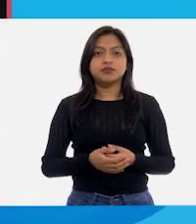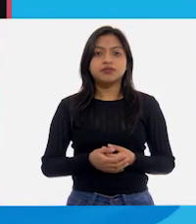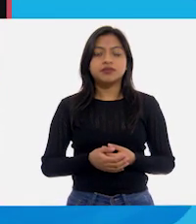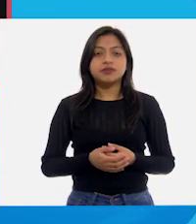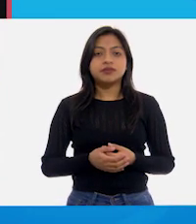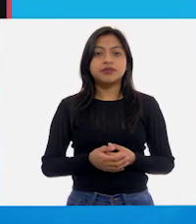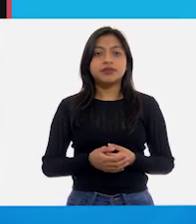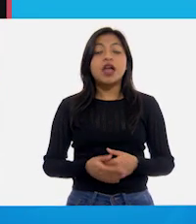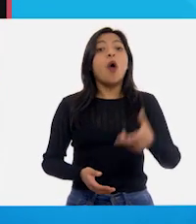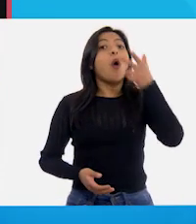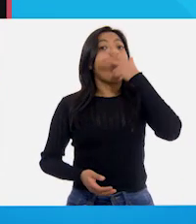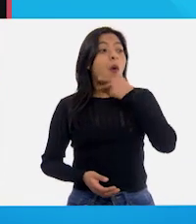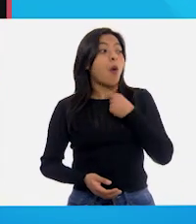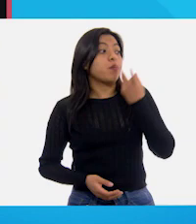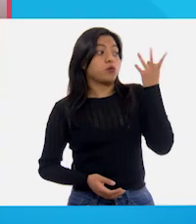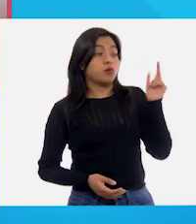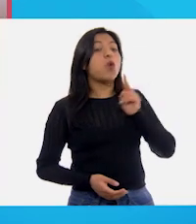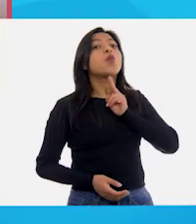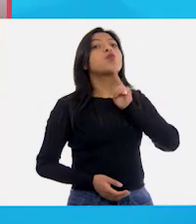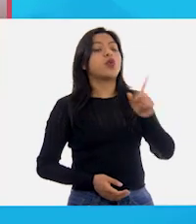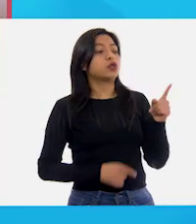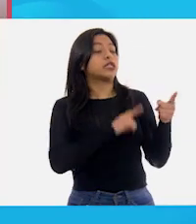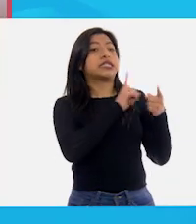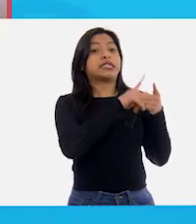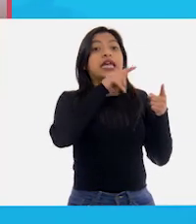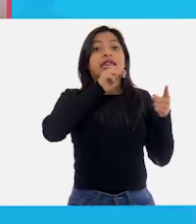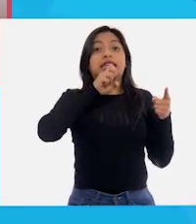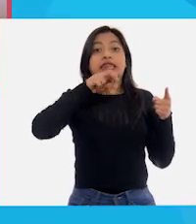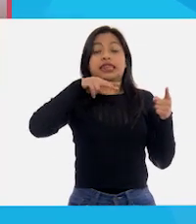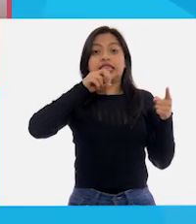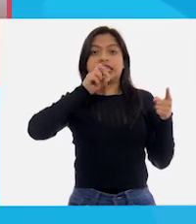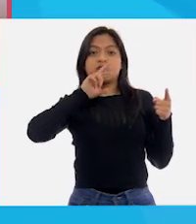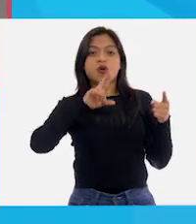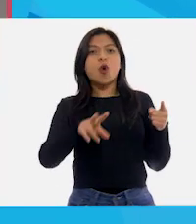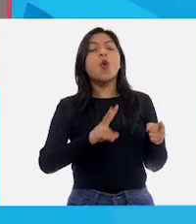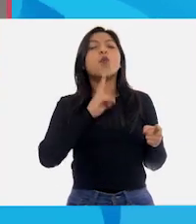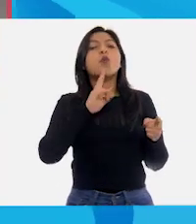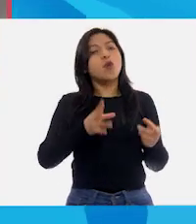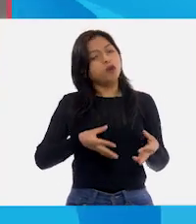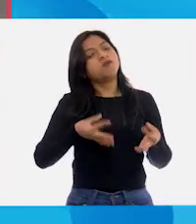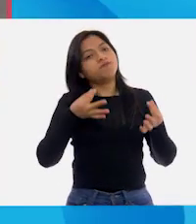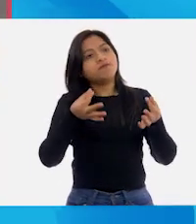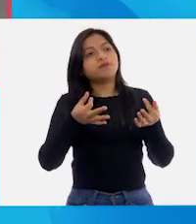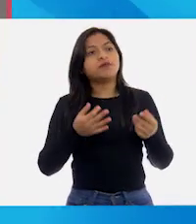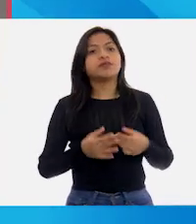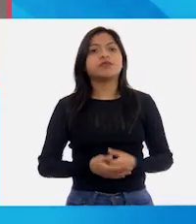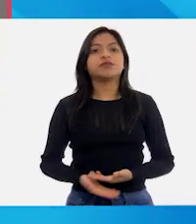Y en los hombres, cantan los tenores, las voces más agudas.